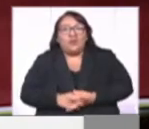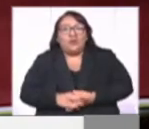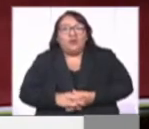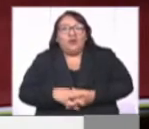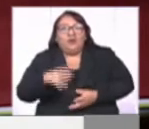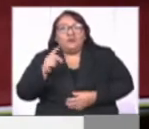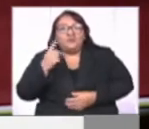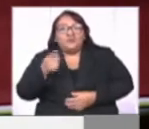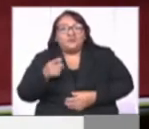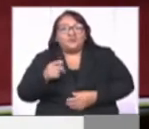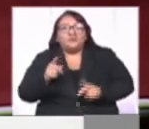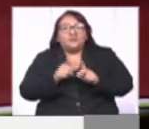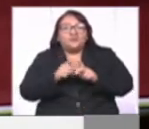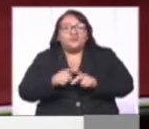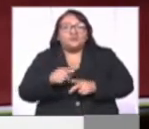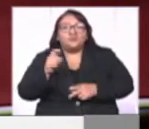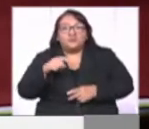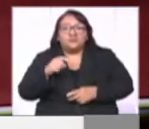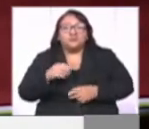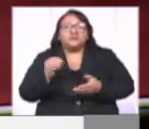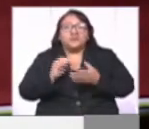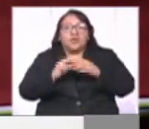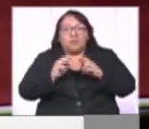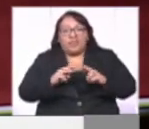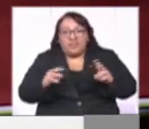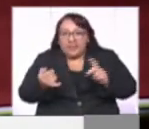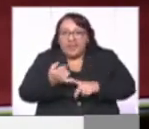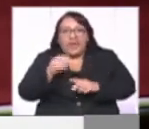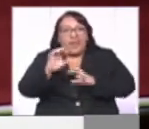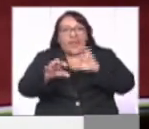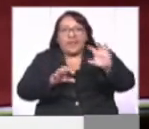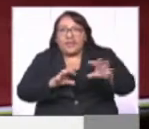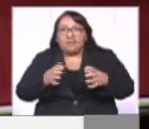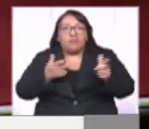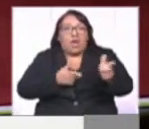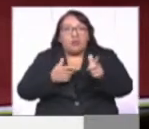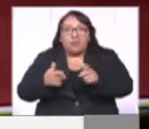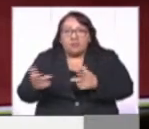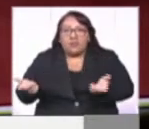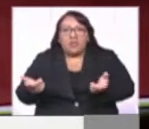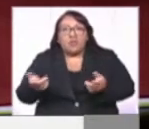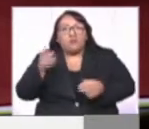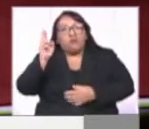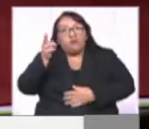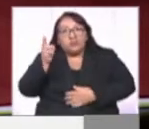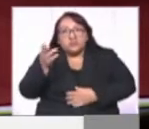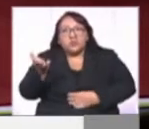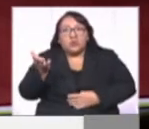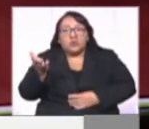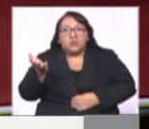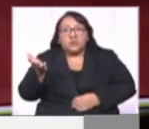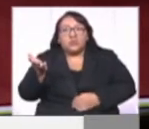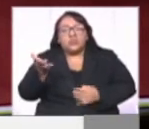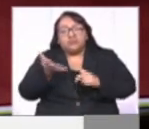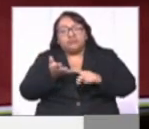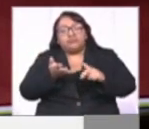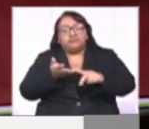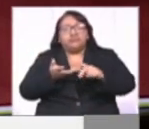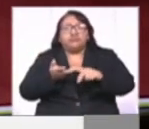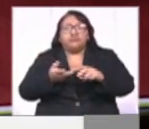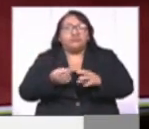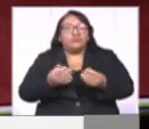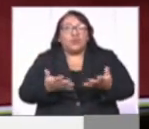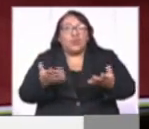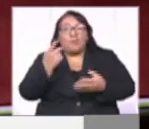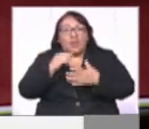solamente eso, sino también necesitamos material, equipo, armamento, profesores y una serie de asuntos